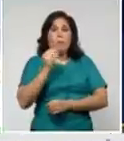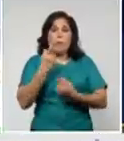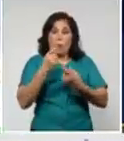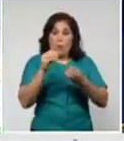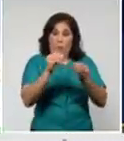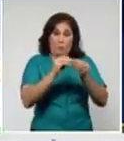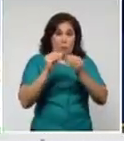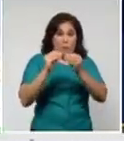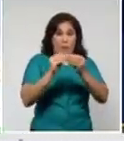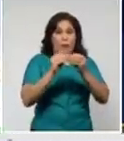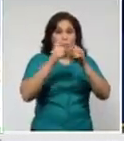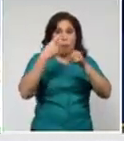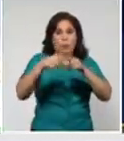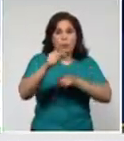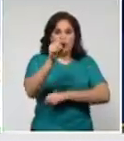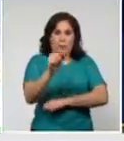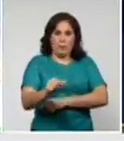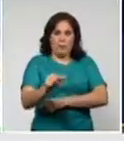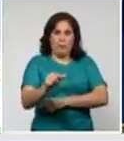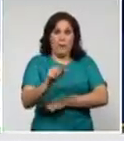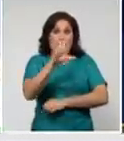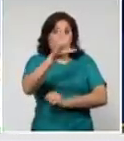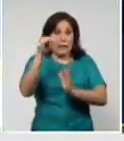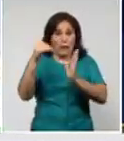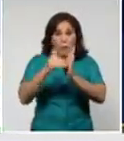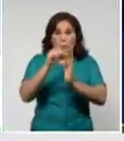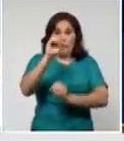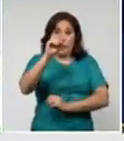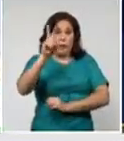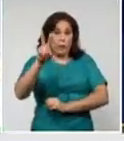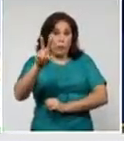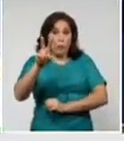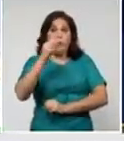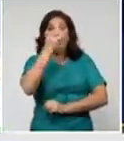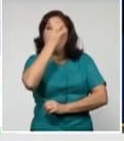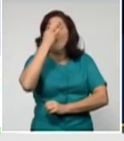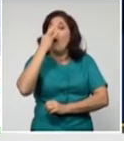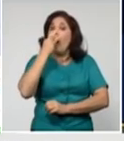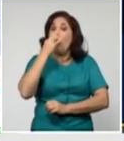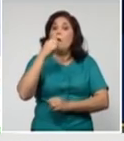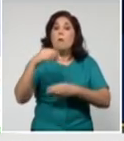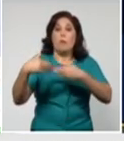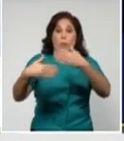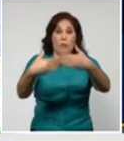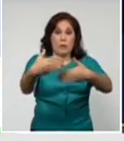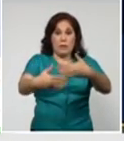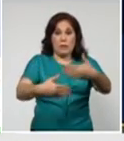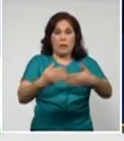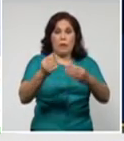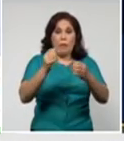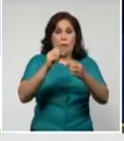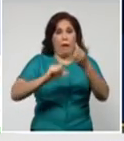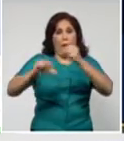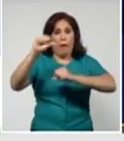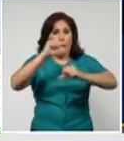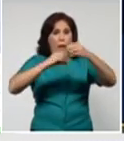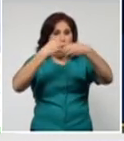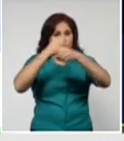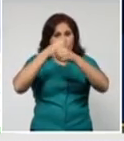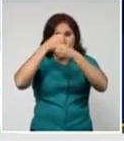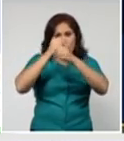enfermedad. De esas 5.002 muestras se procesaron en todos los laboratorios de biología